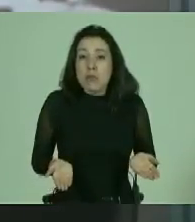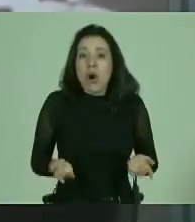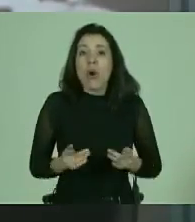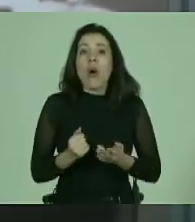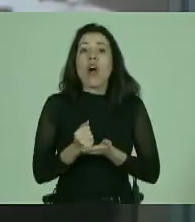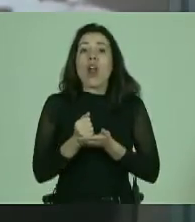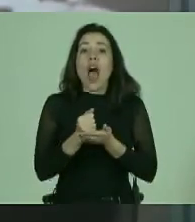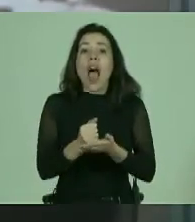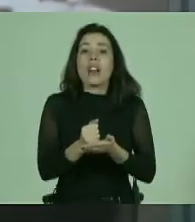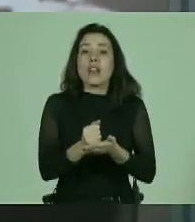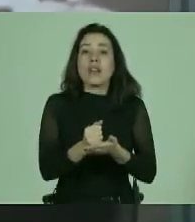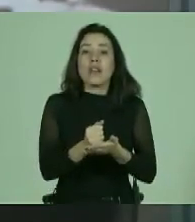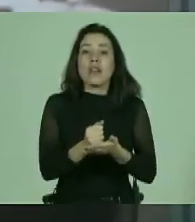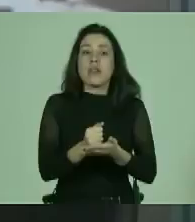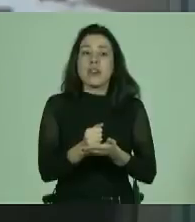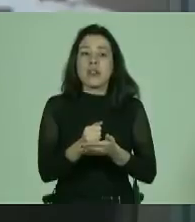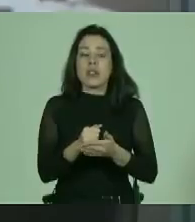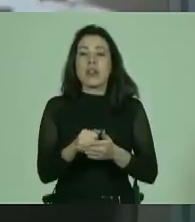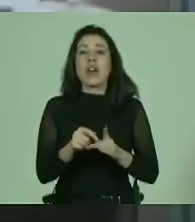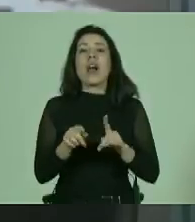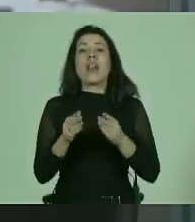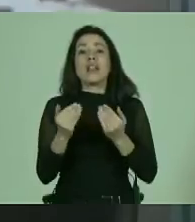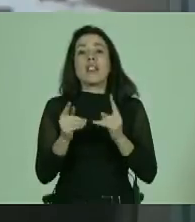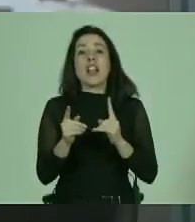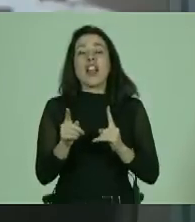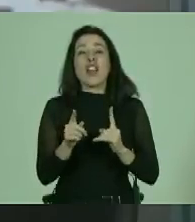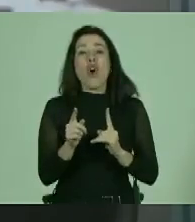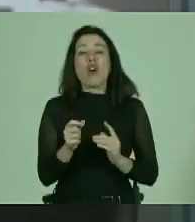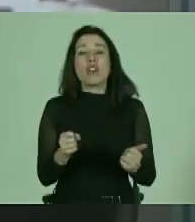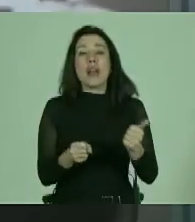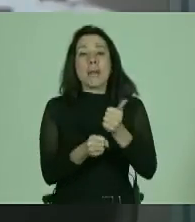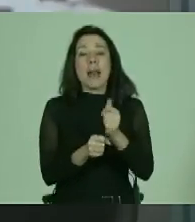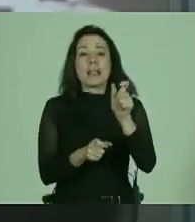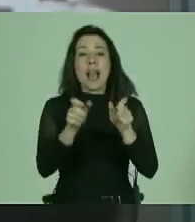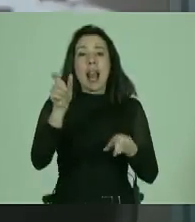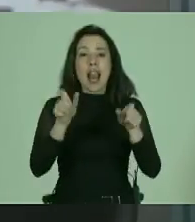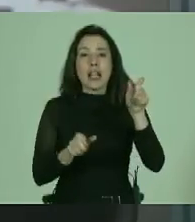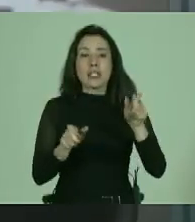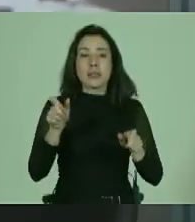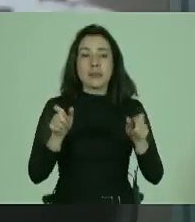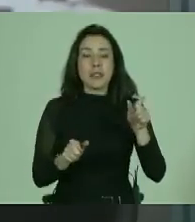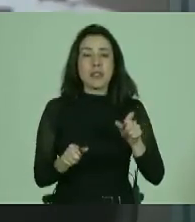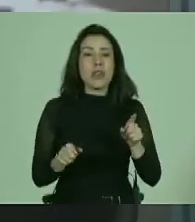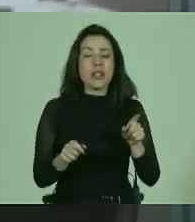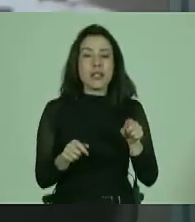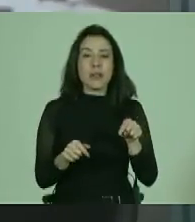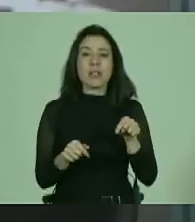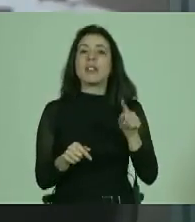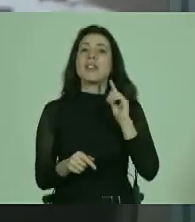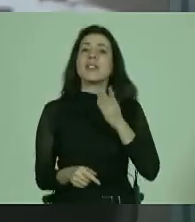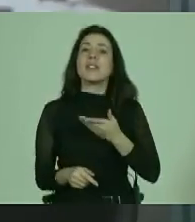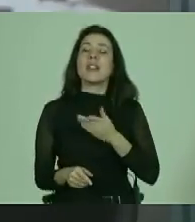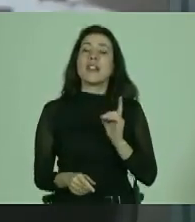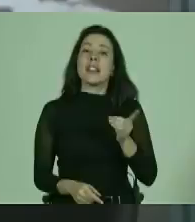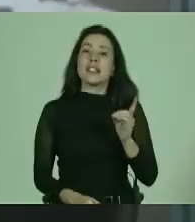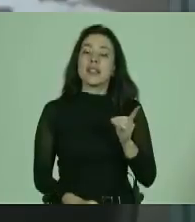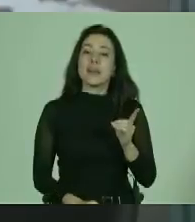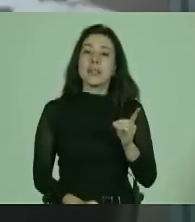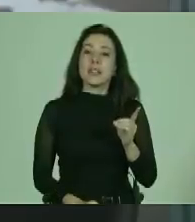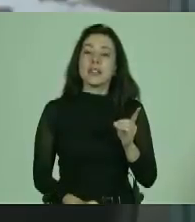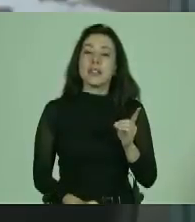ayudas que sean necesarias que no sustituyan a las personas que padecen esta discapacidad y